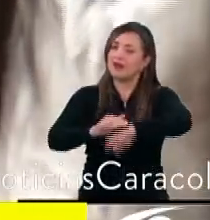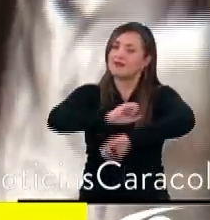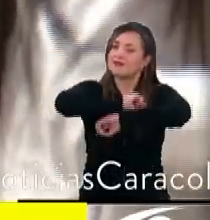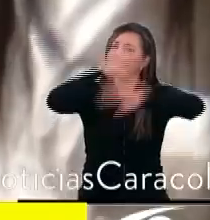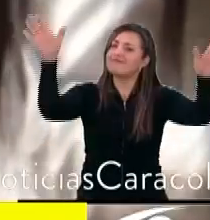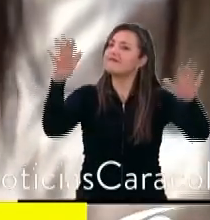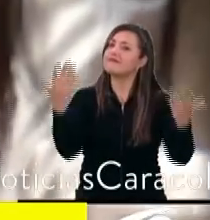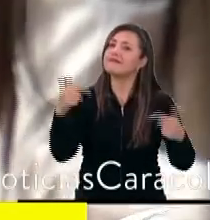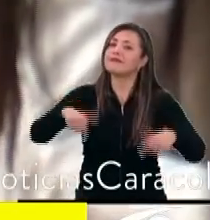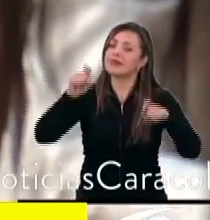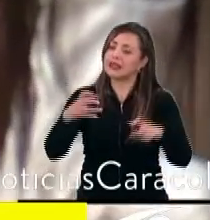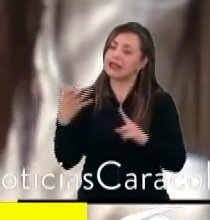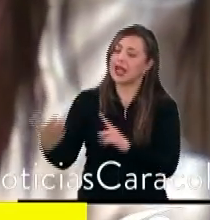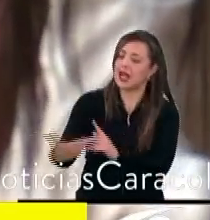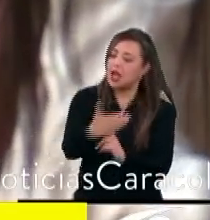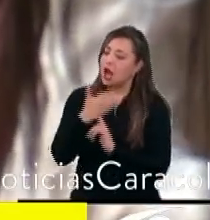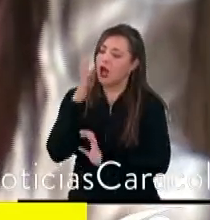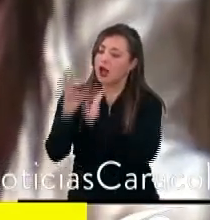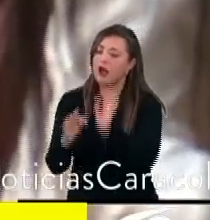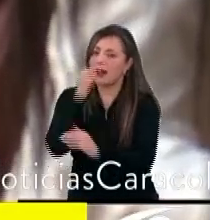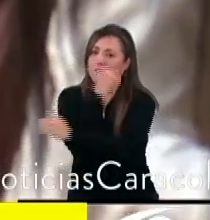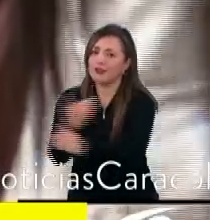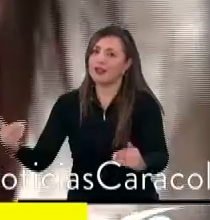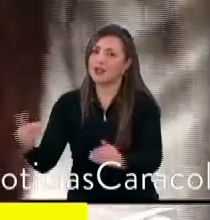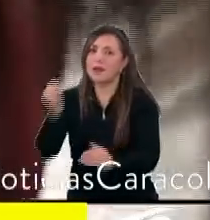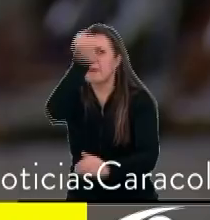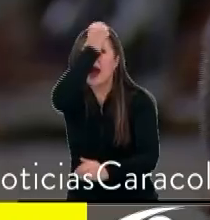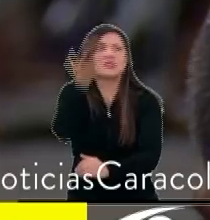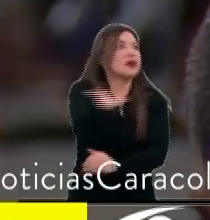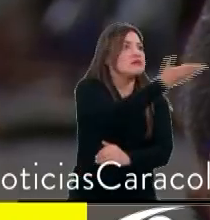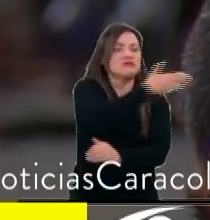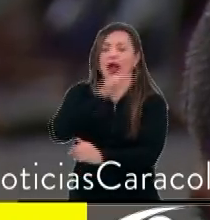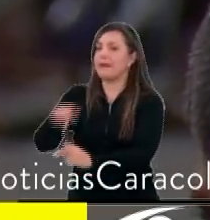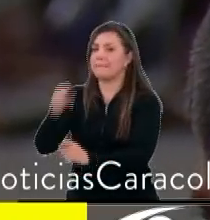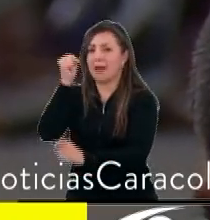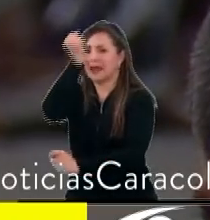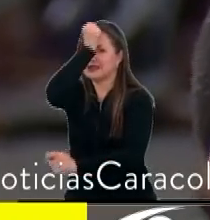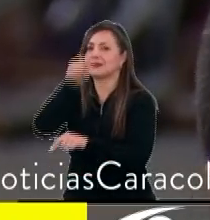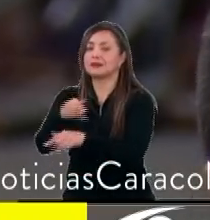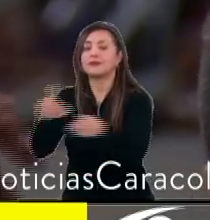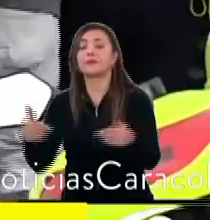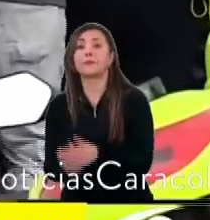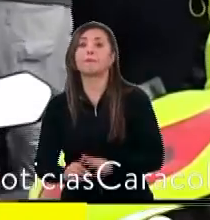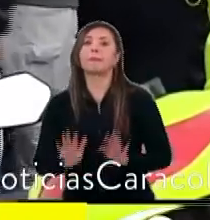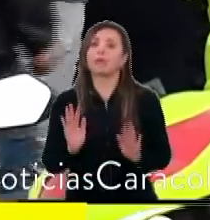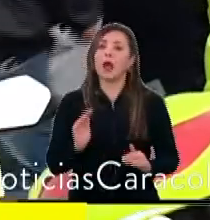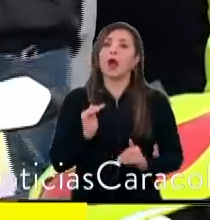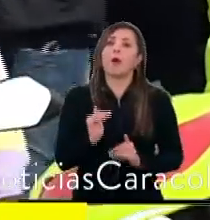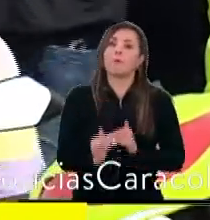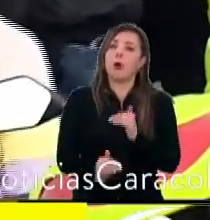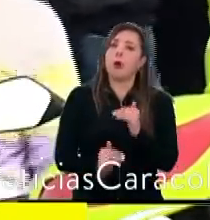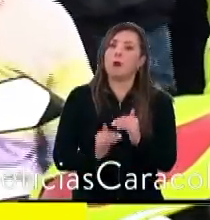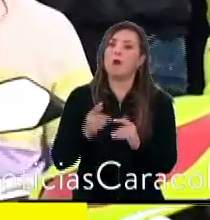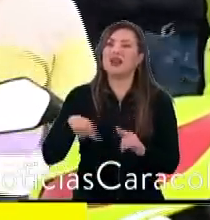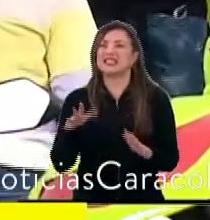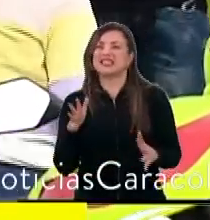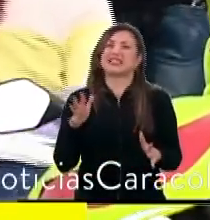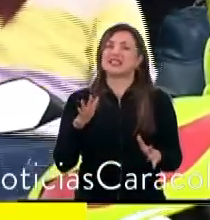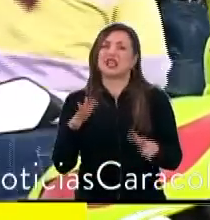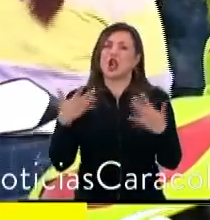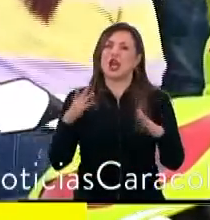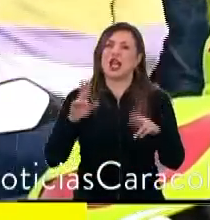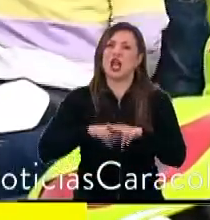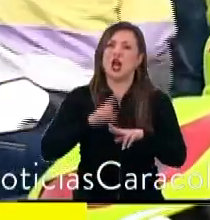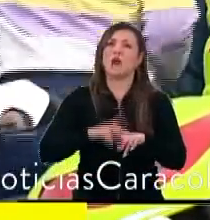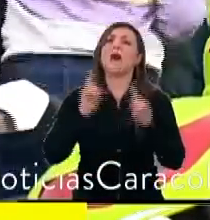tener la protección de nuestros niños antes que cualquier otra cosa. Y aunque poco a poco se vuelve a la anhelada normalidad, será